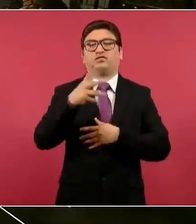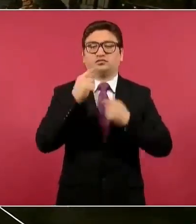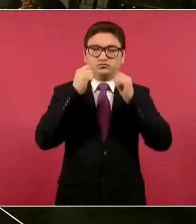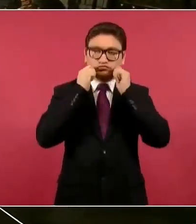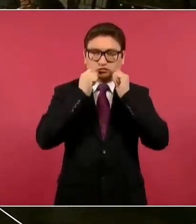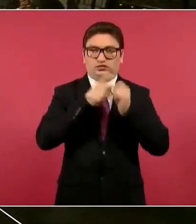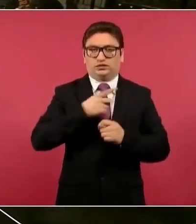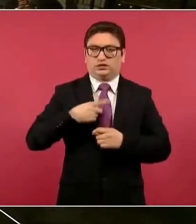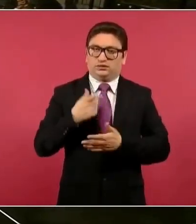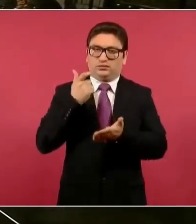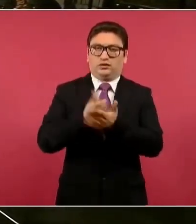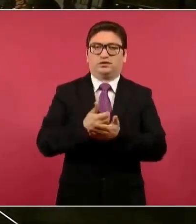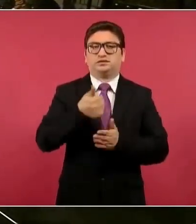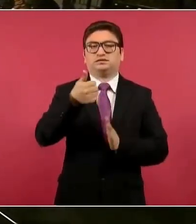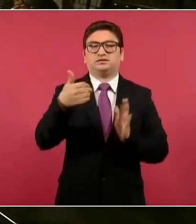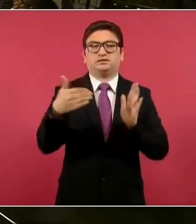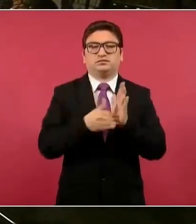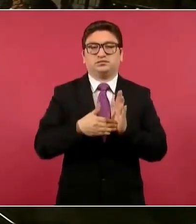pagar